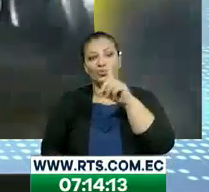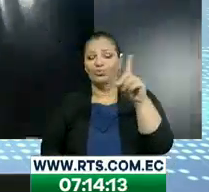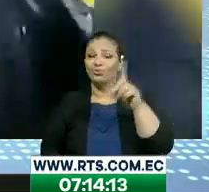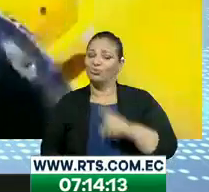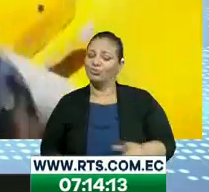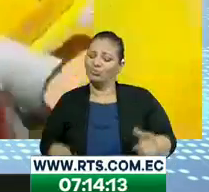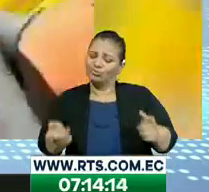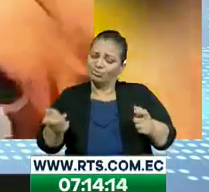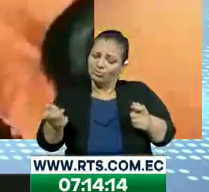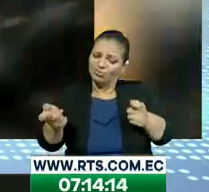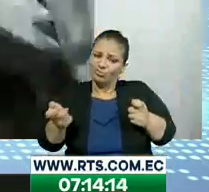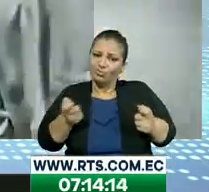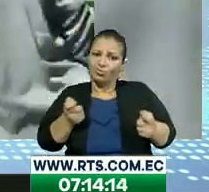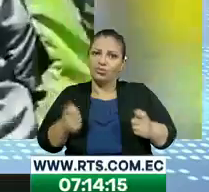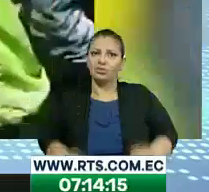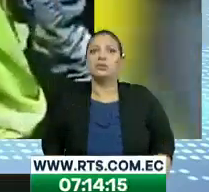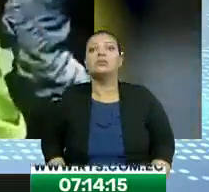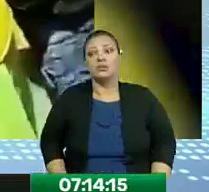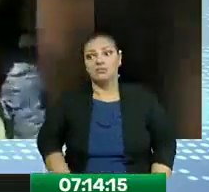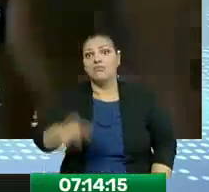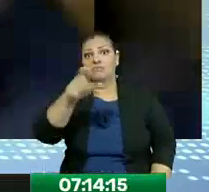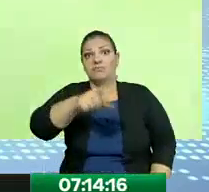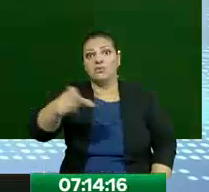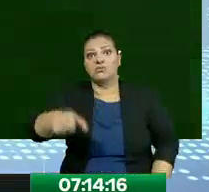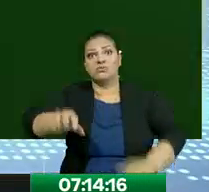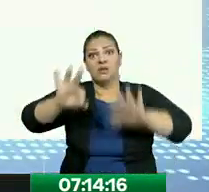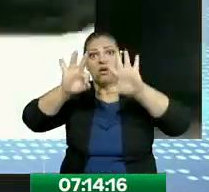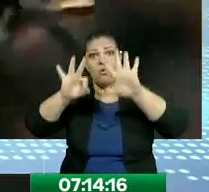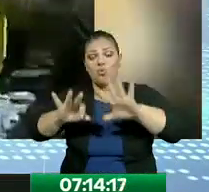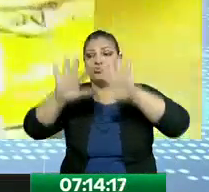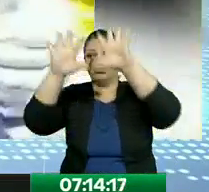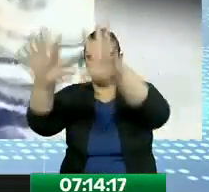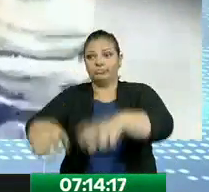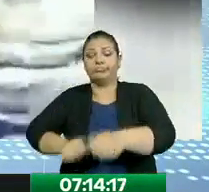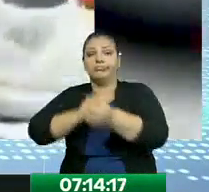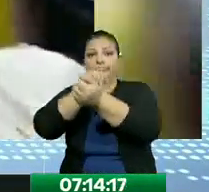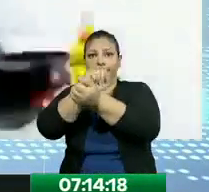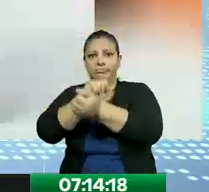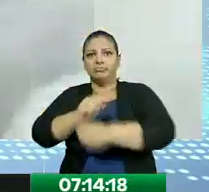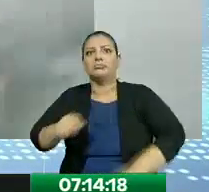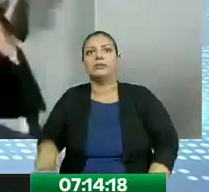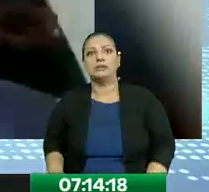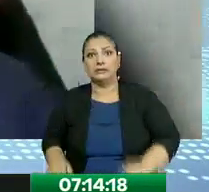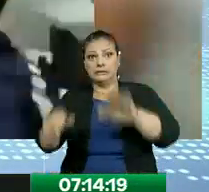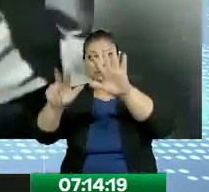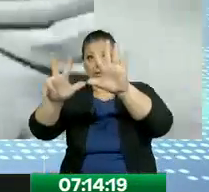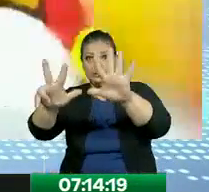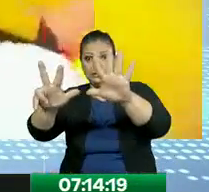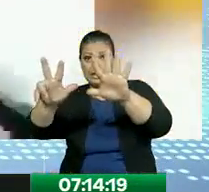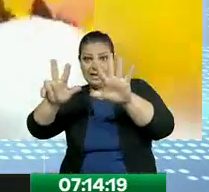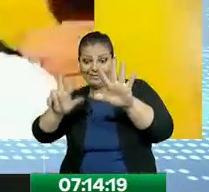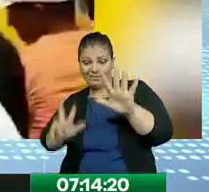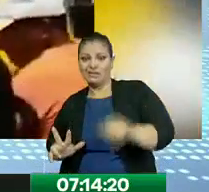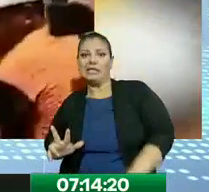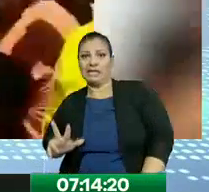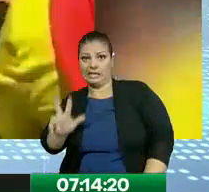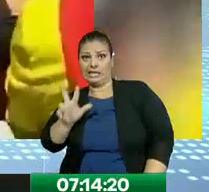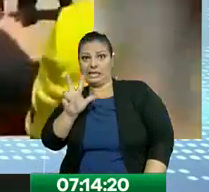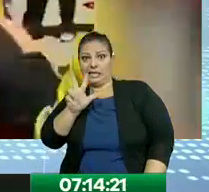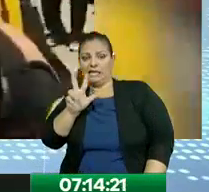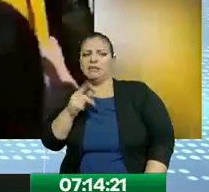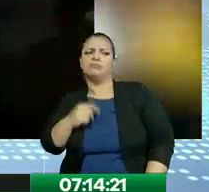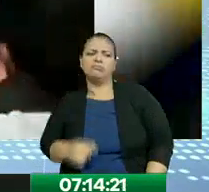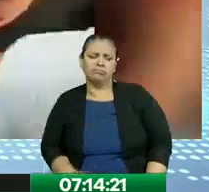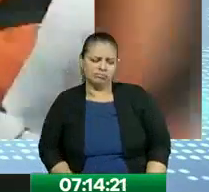8 presuntos responsables. 3 de ellos han reconocido incluso que efectivamente fueron los que